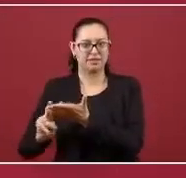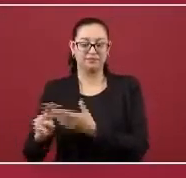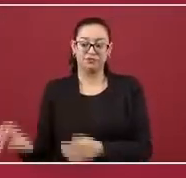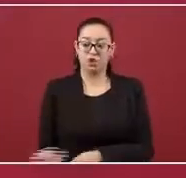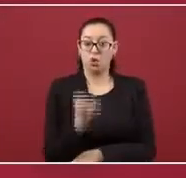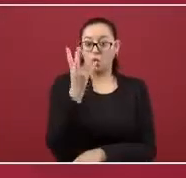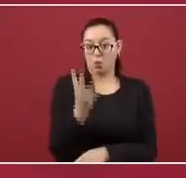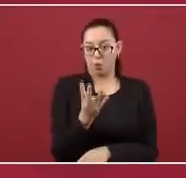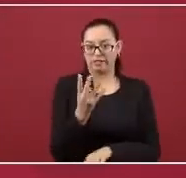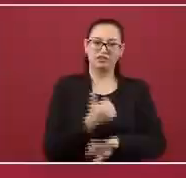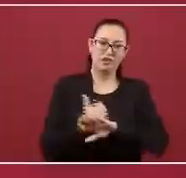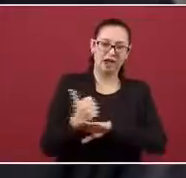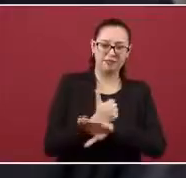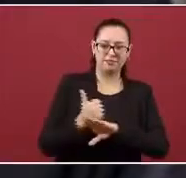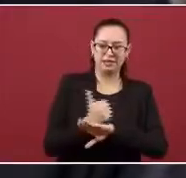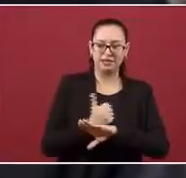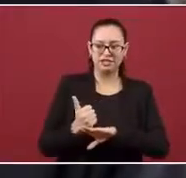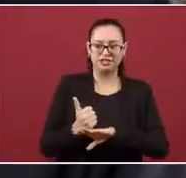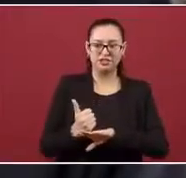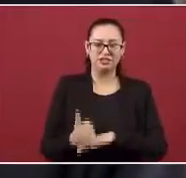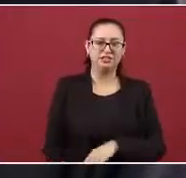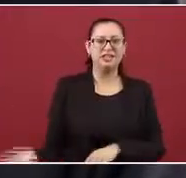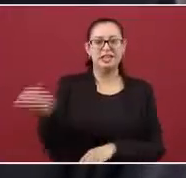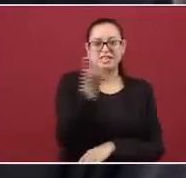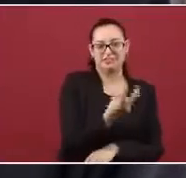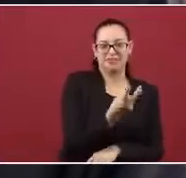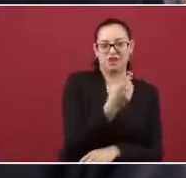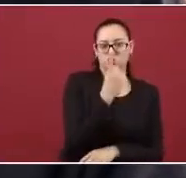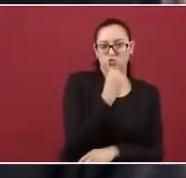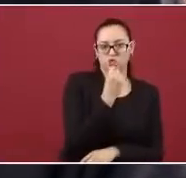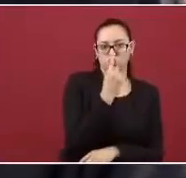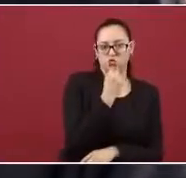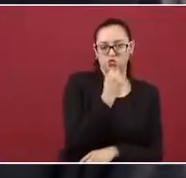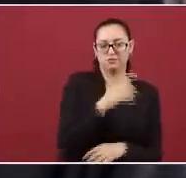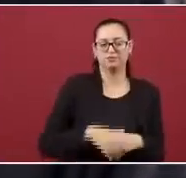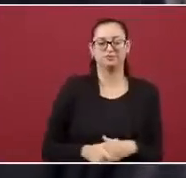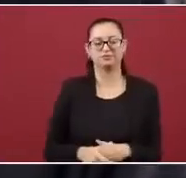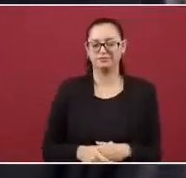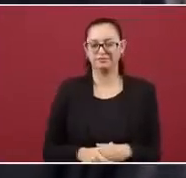4 con amarillo y 3 con rojo.